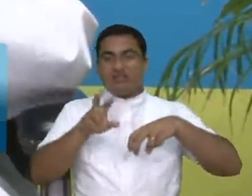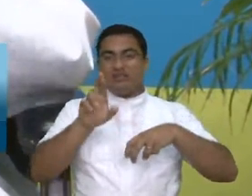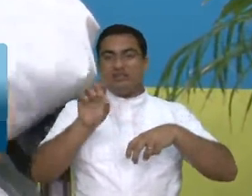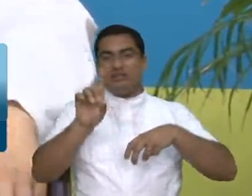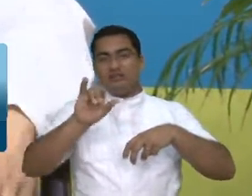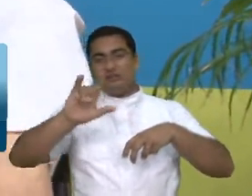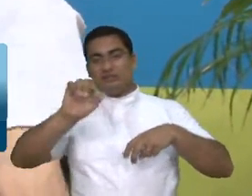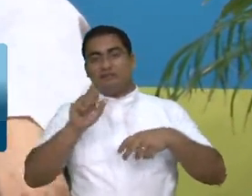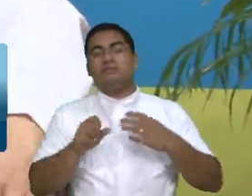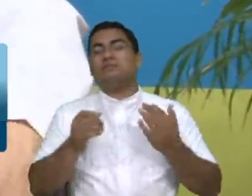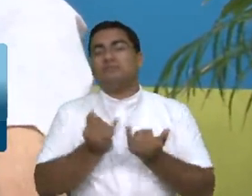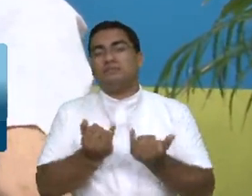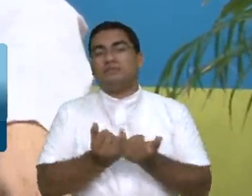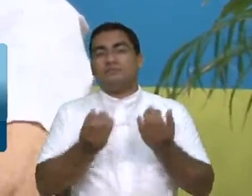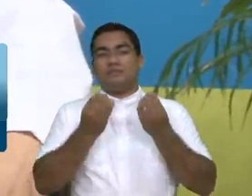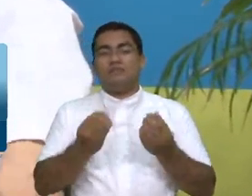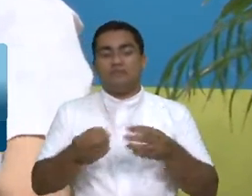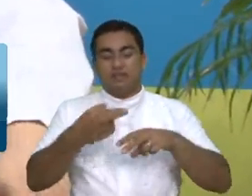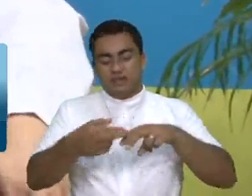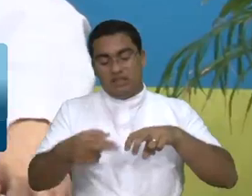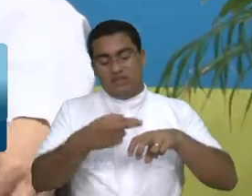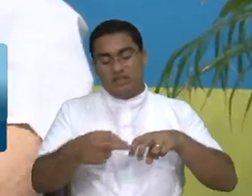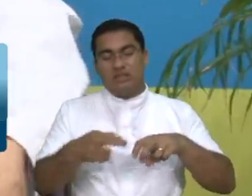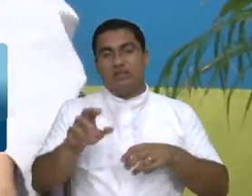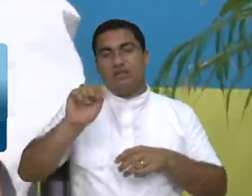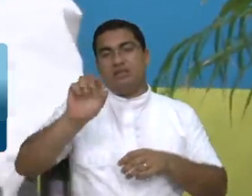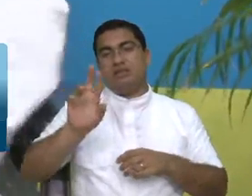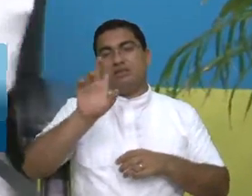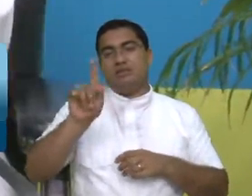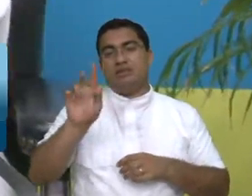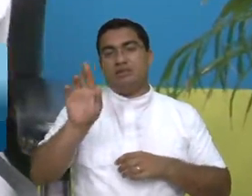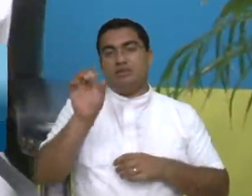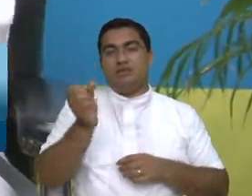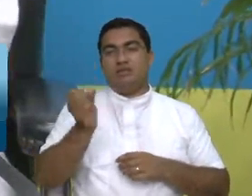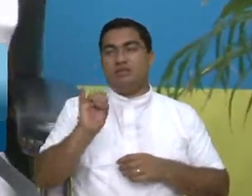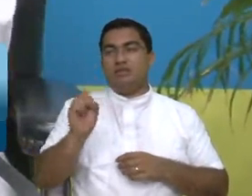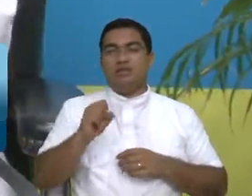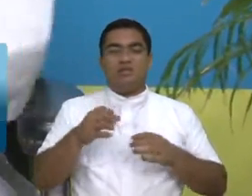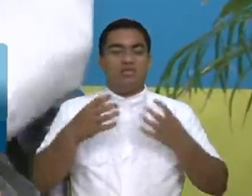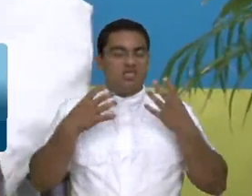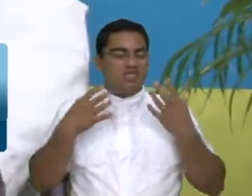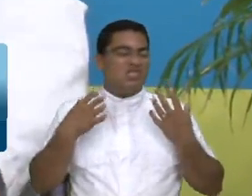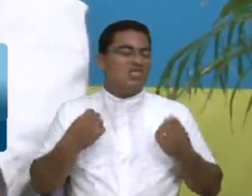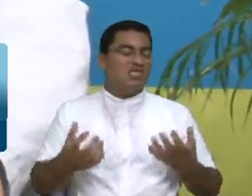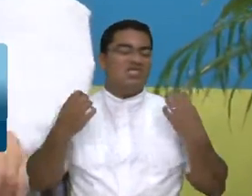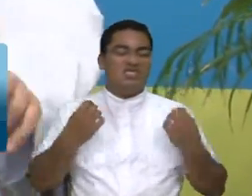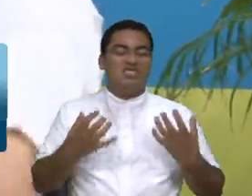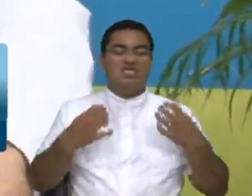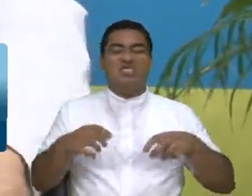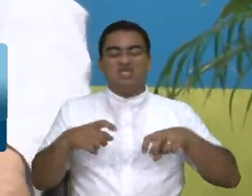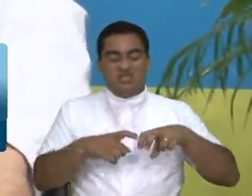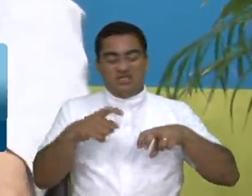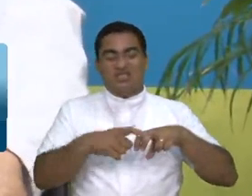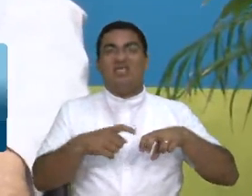peso. Entonces tienen muchos sangrados en la hemartrosis, se llaman, en las rodillas. Entonces las rodillas se le van a hinchar, le van a ver una rodilla hinchada. Tal vez más